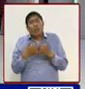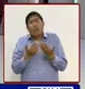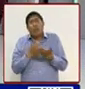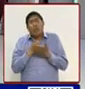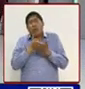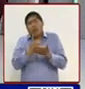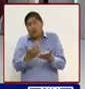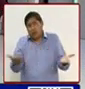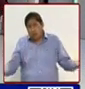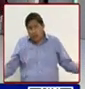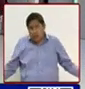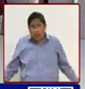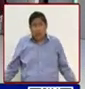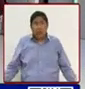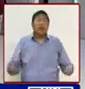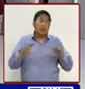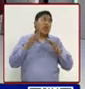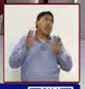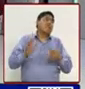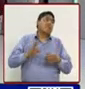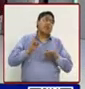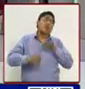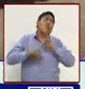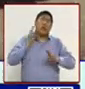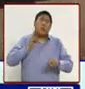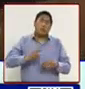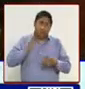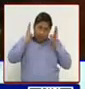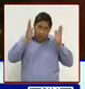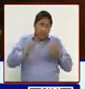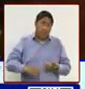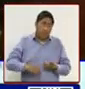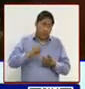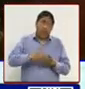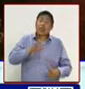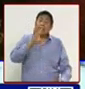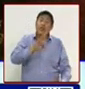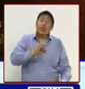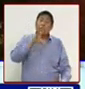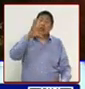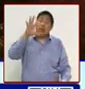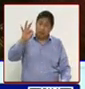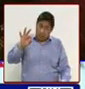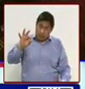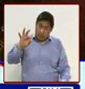ayudar también. Ya, el número es